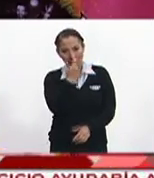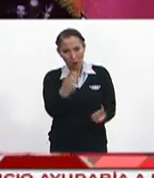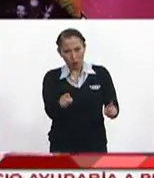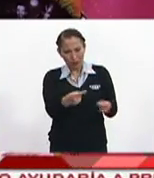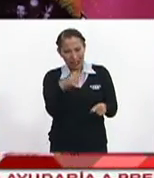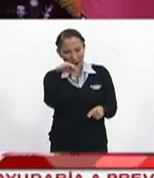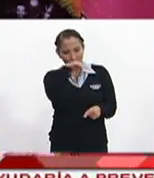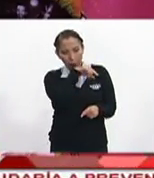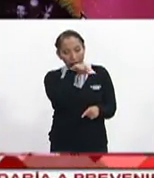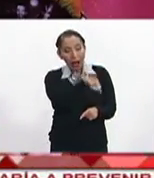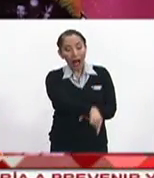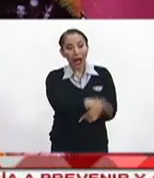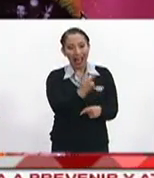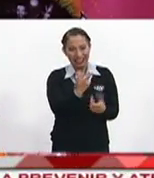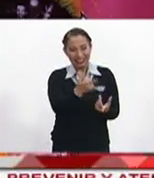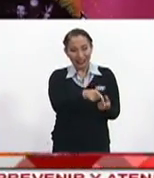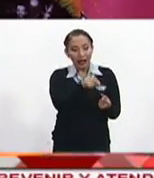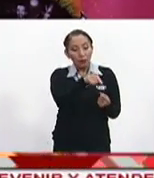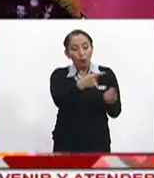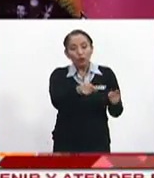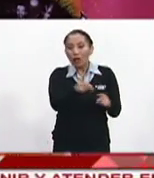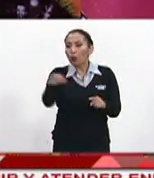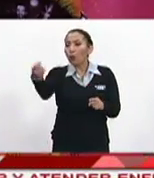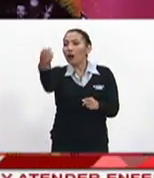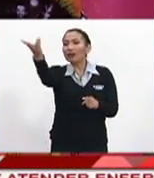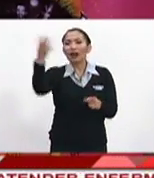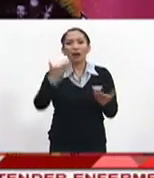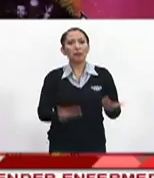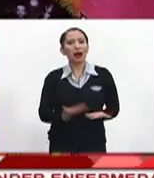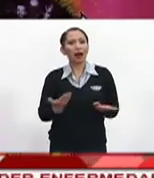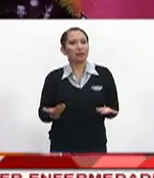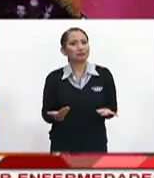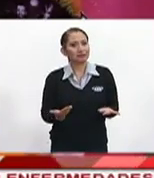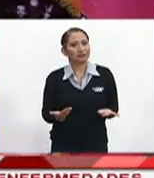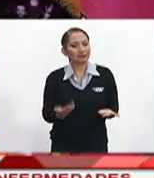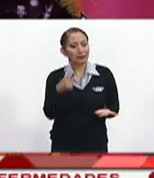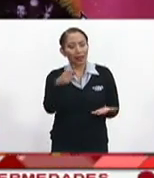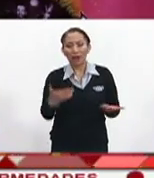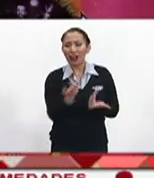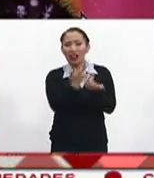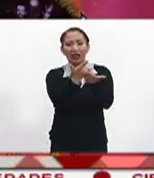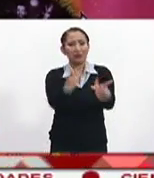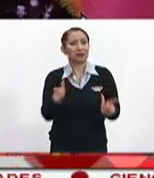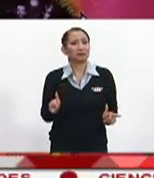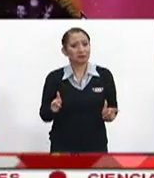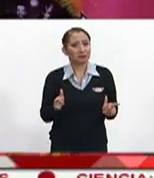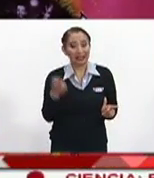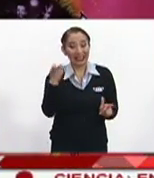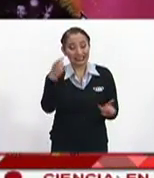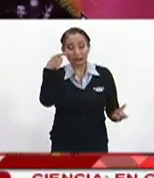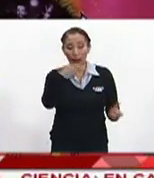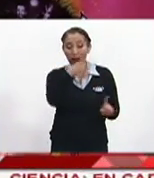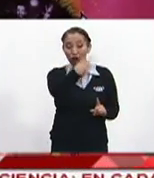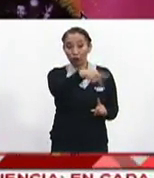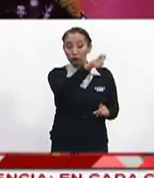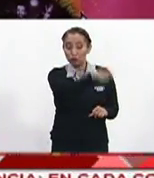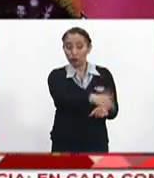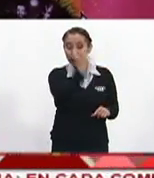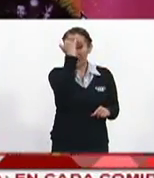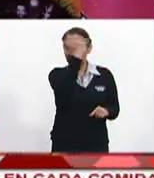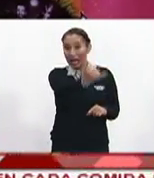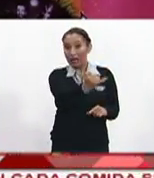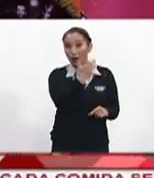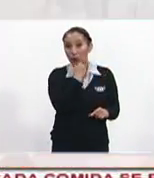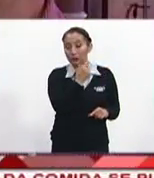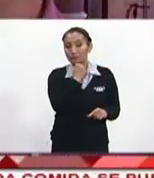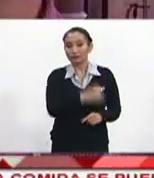hacer una música para que cualquiera la pueda bailar y que la baile libremente. Esa era una de las premisas de